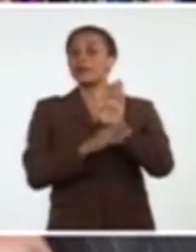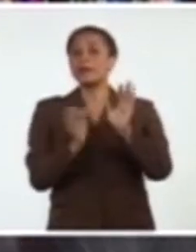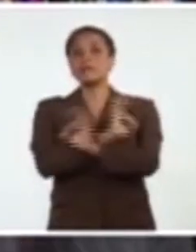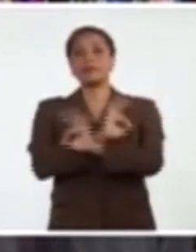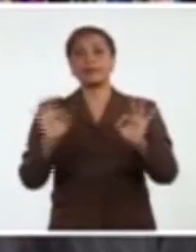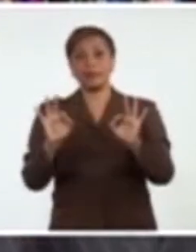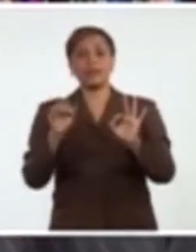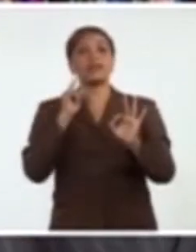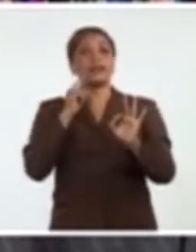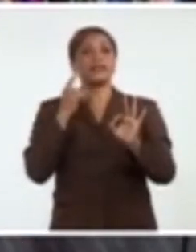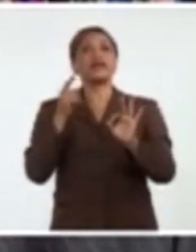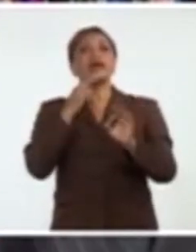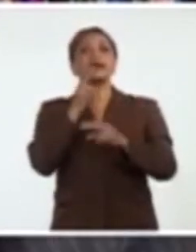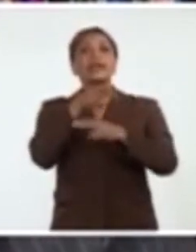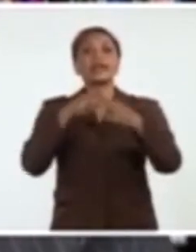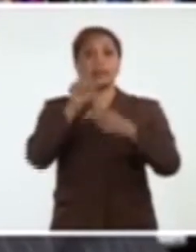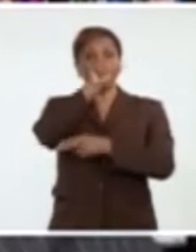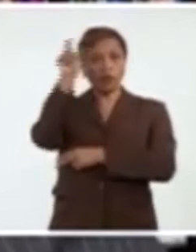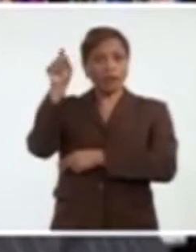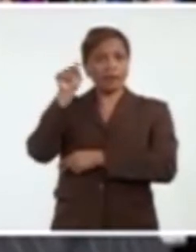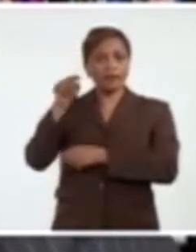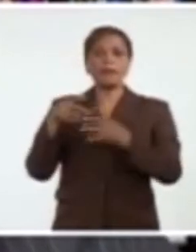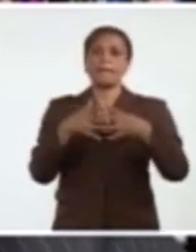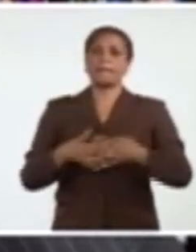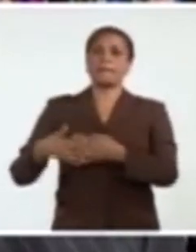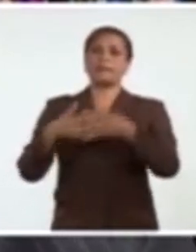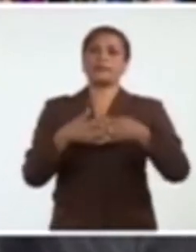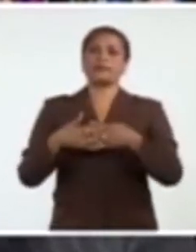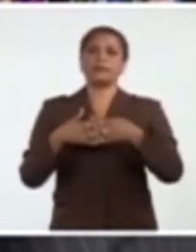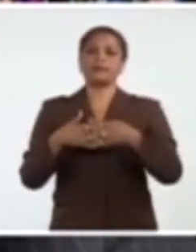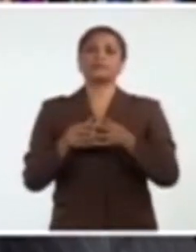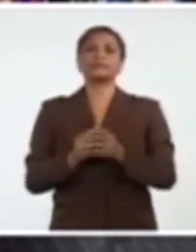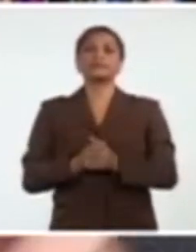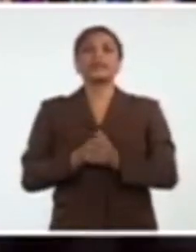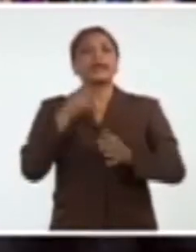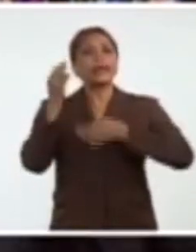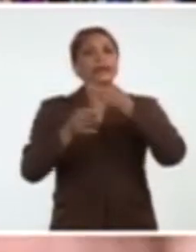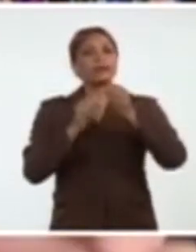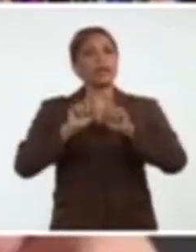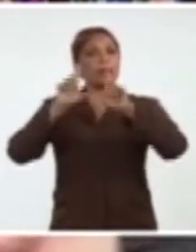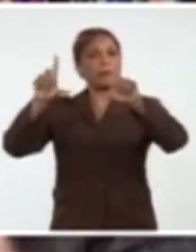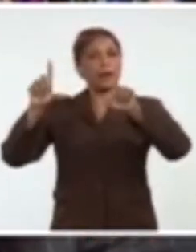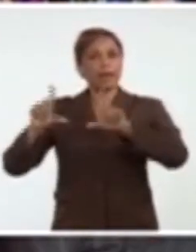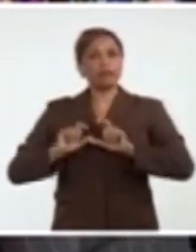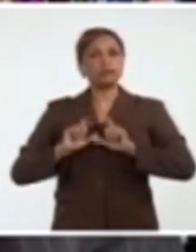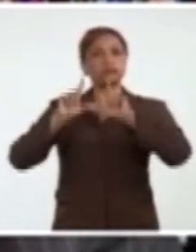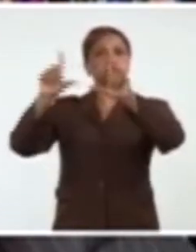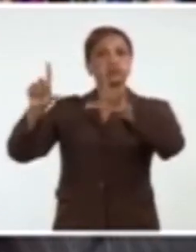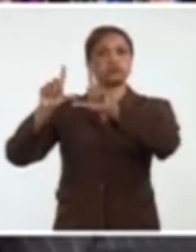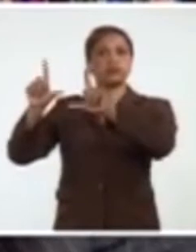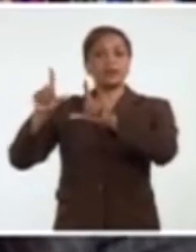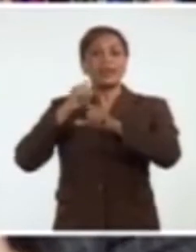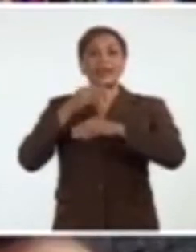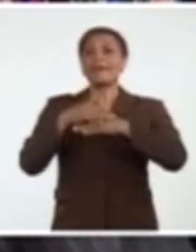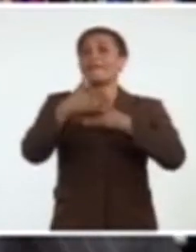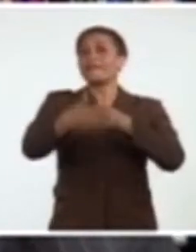desde el restaurante Versailles en Miami. En el set de Fox hubieron imágenes de fuera, frente del restaurante,